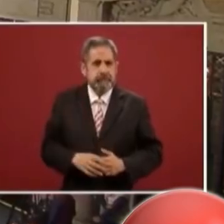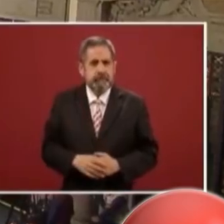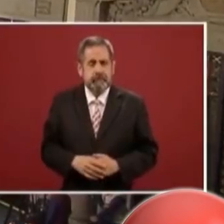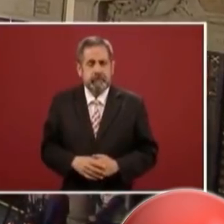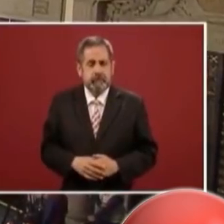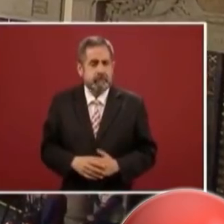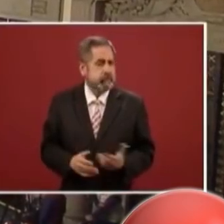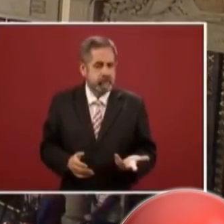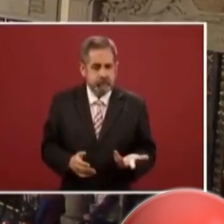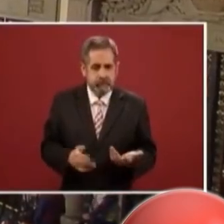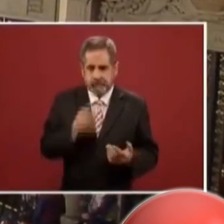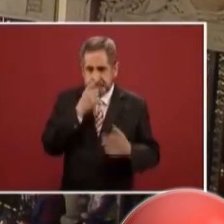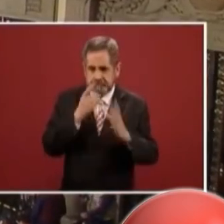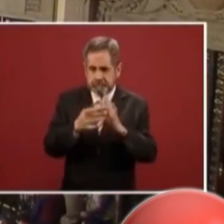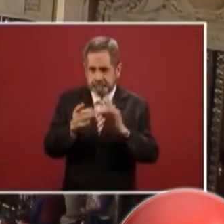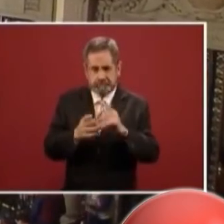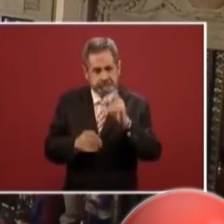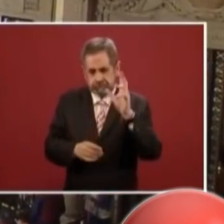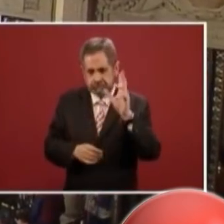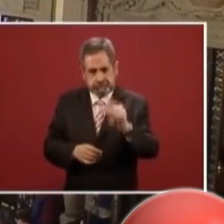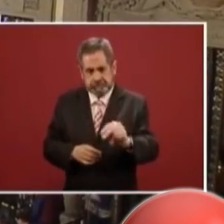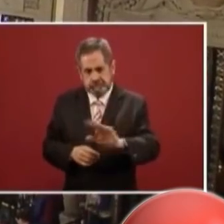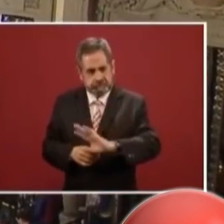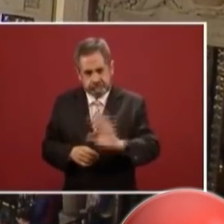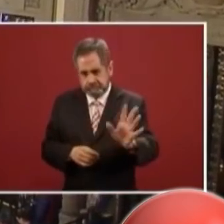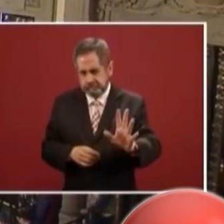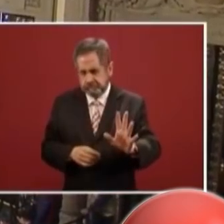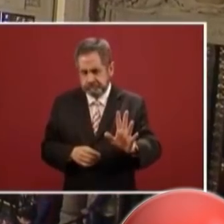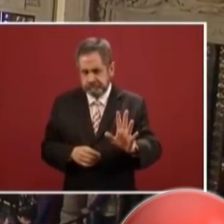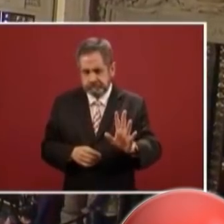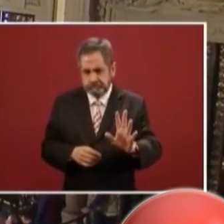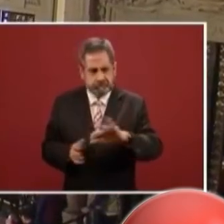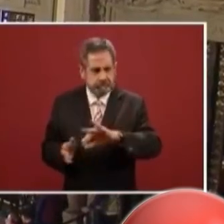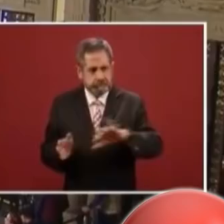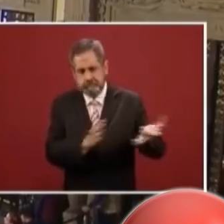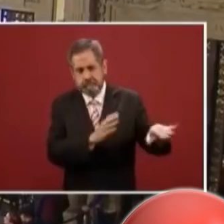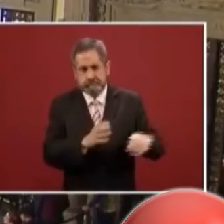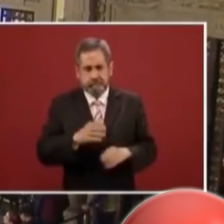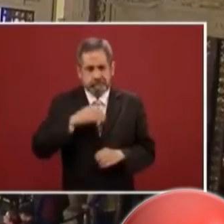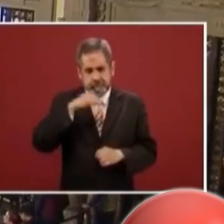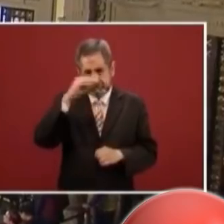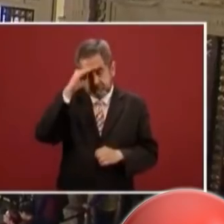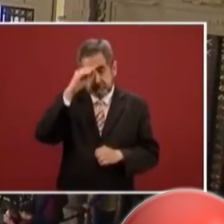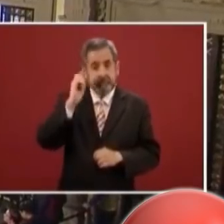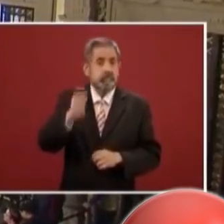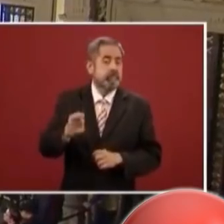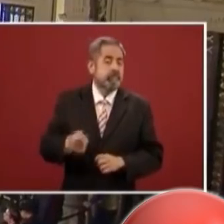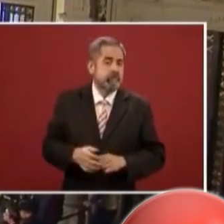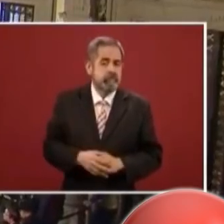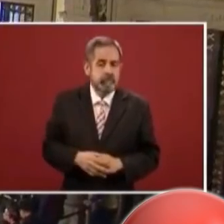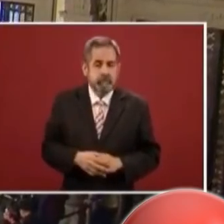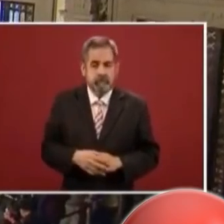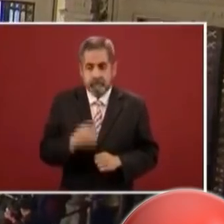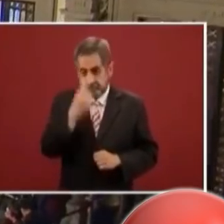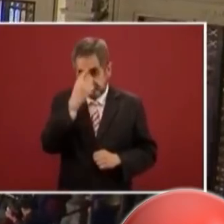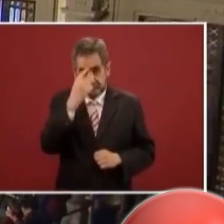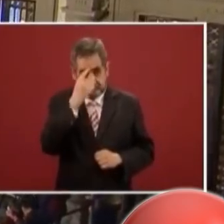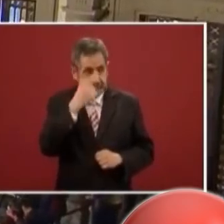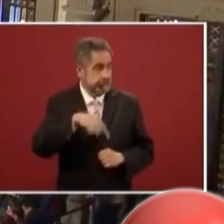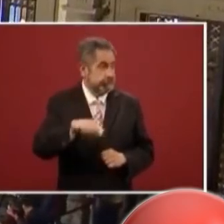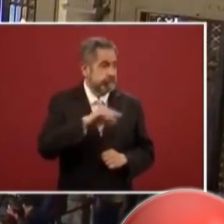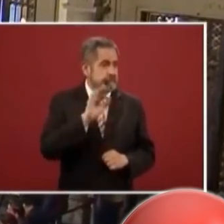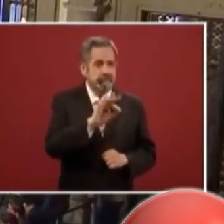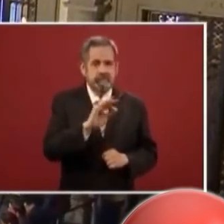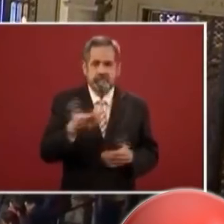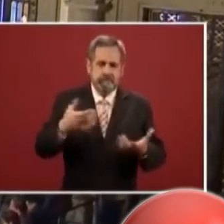Y de repente no, eso se hizo a un lado. ¿Por qué? Porque pues se dedicaron a saquear, no les importaba